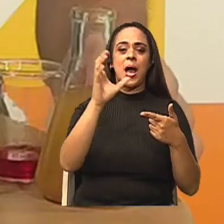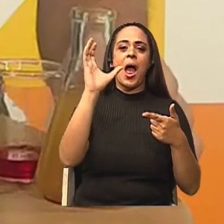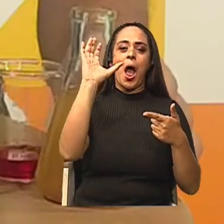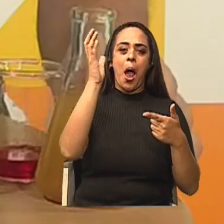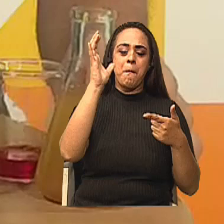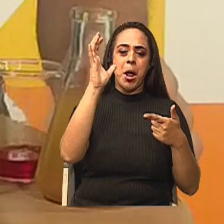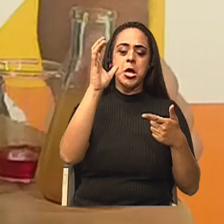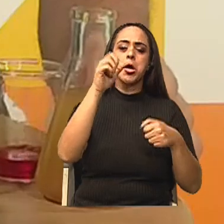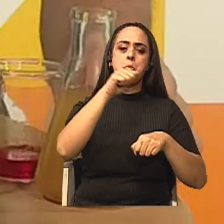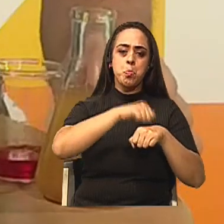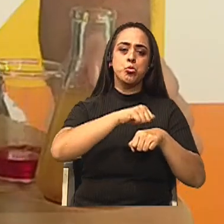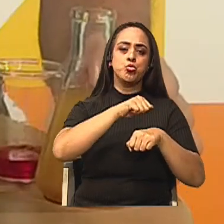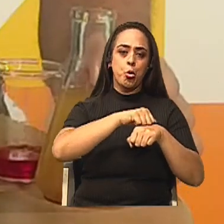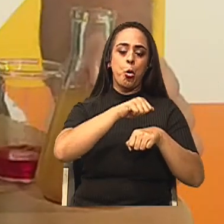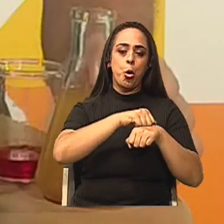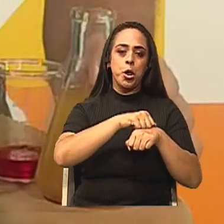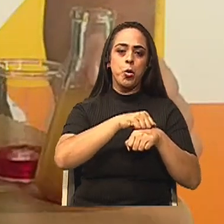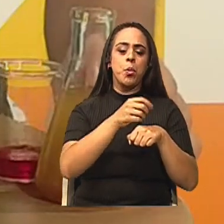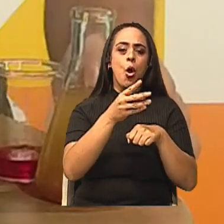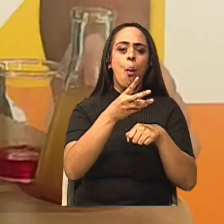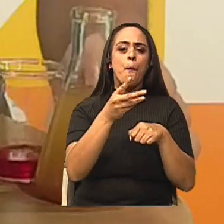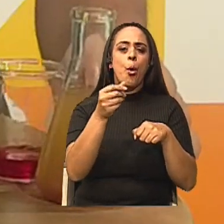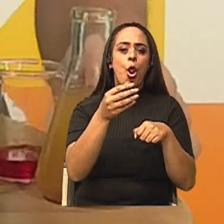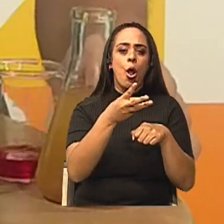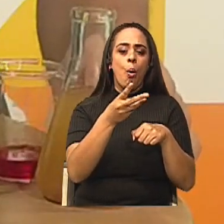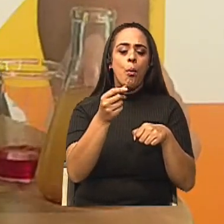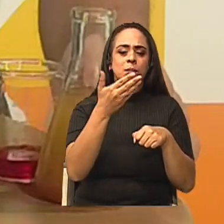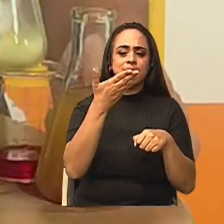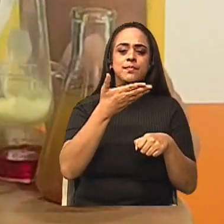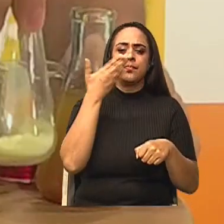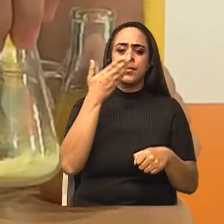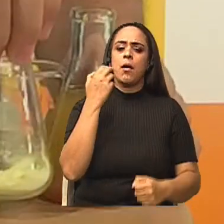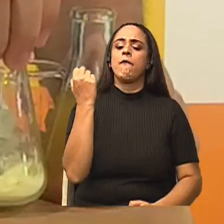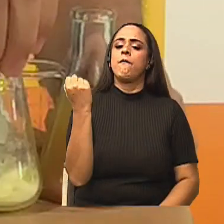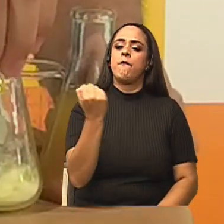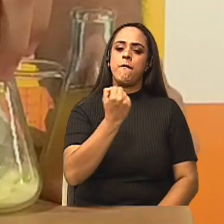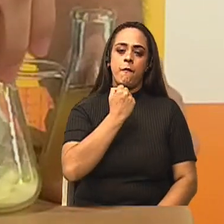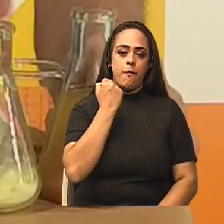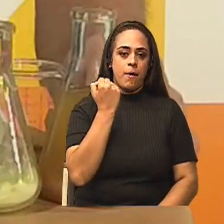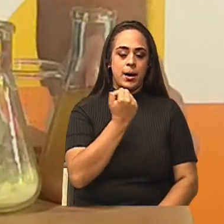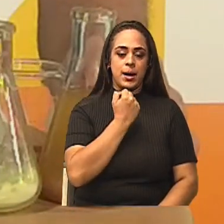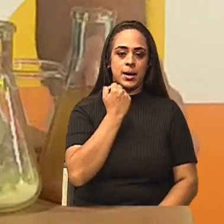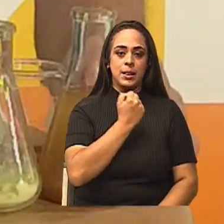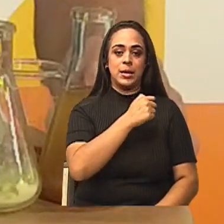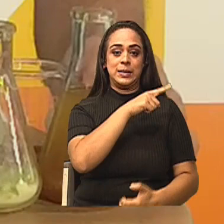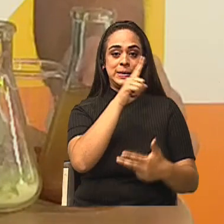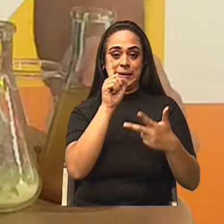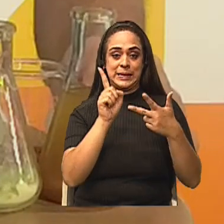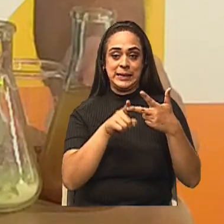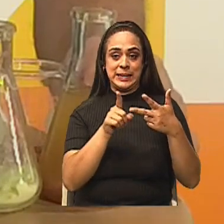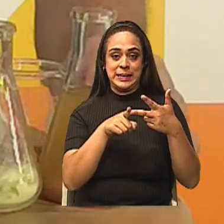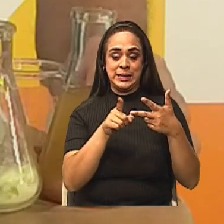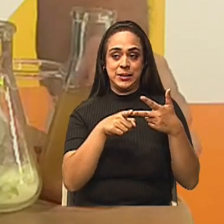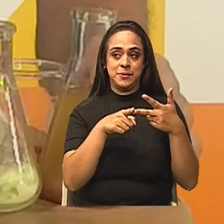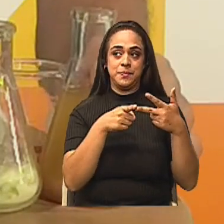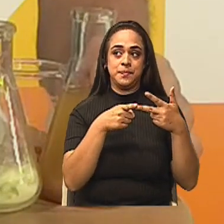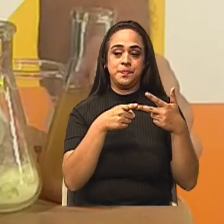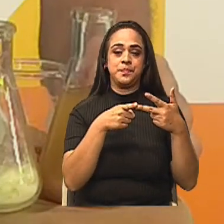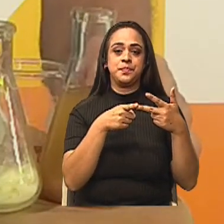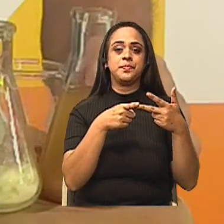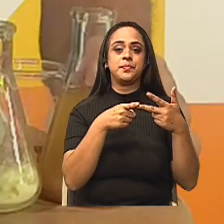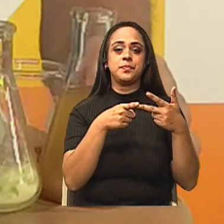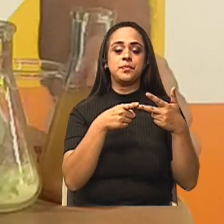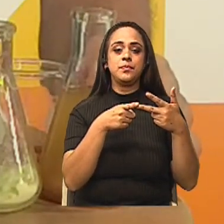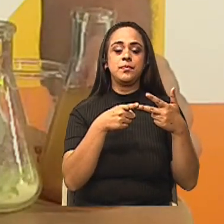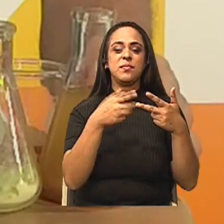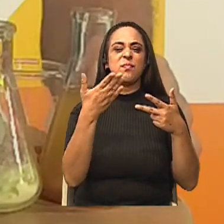es sólido, es un polvo y tiene un olor muy fuerte. En este otro Erlenmeyer, lo que tengo